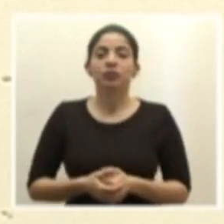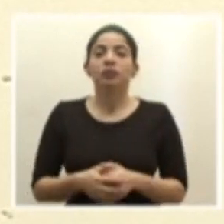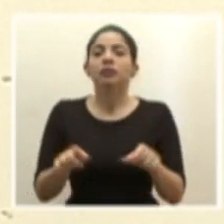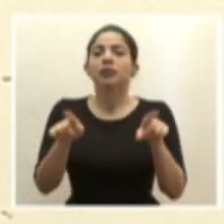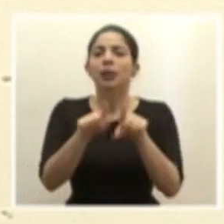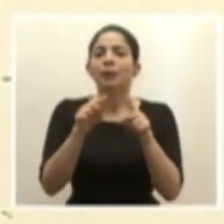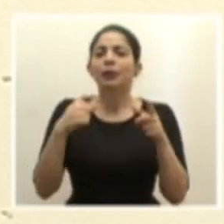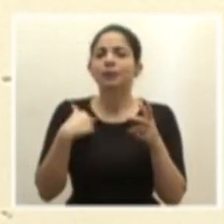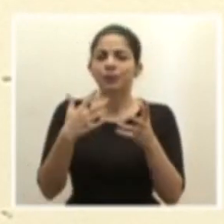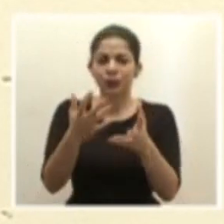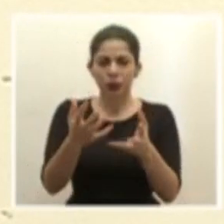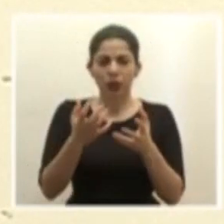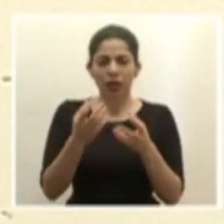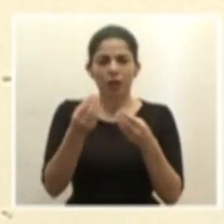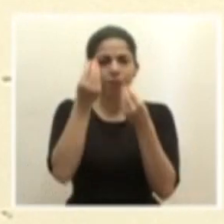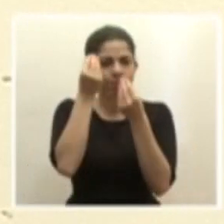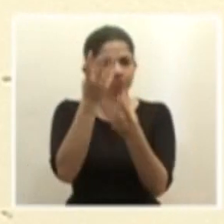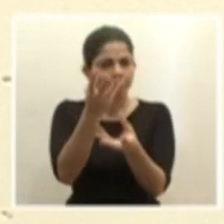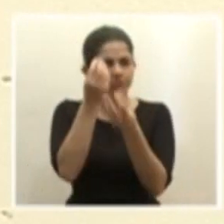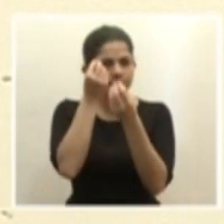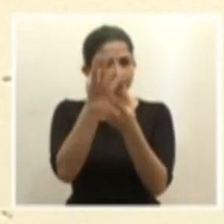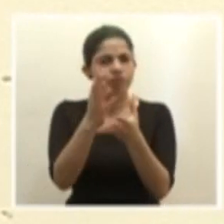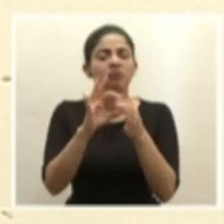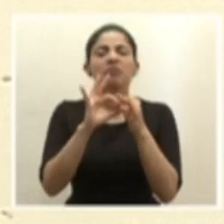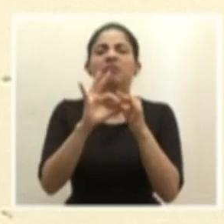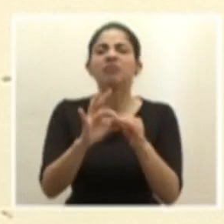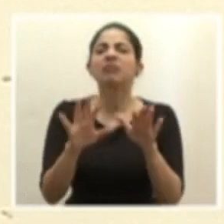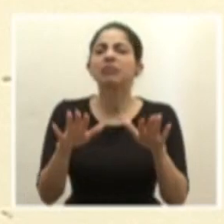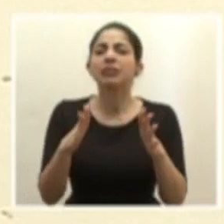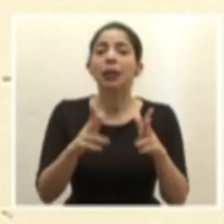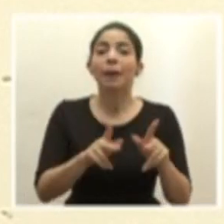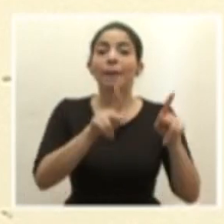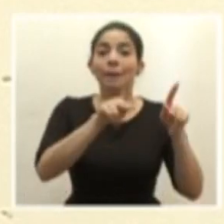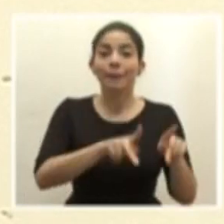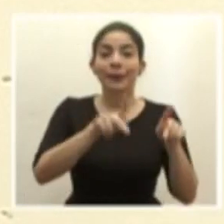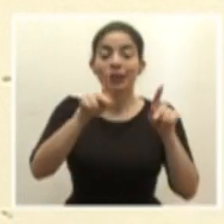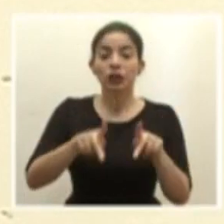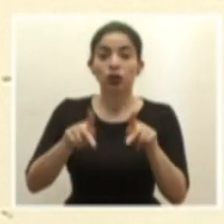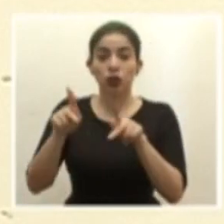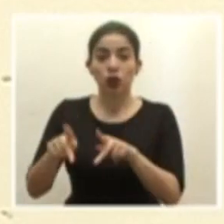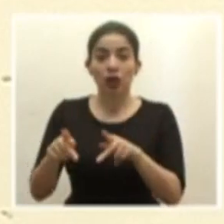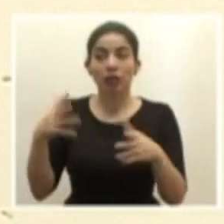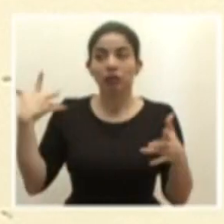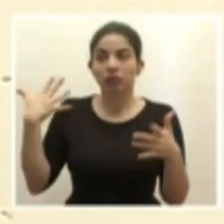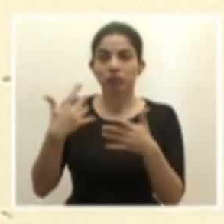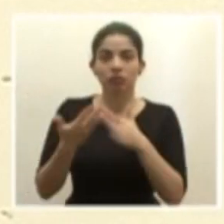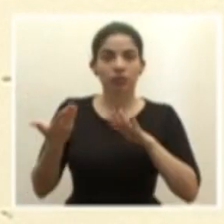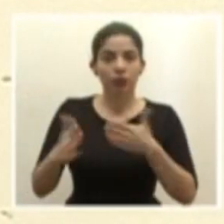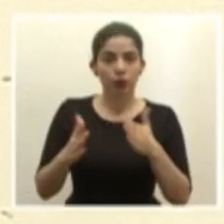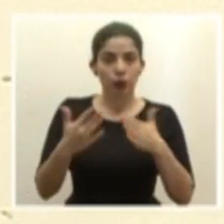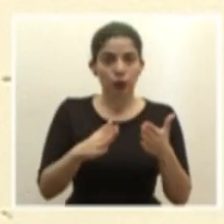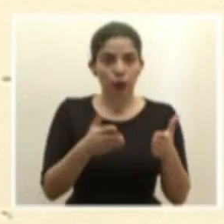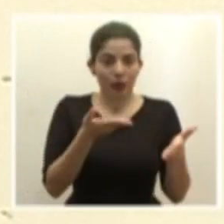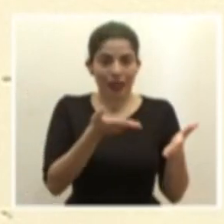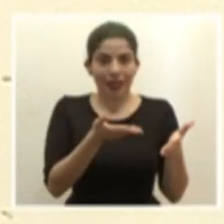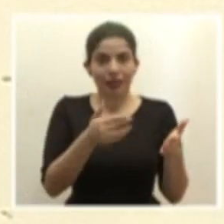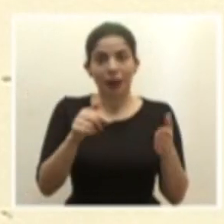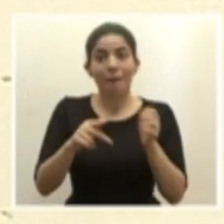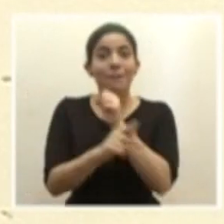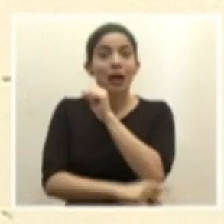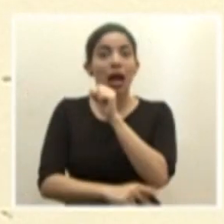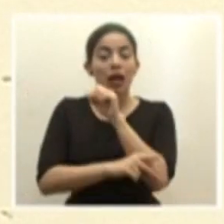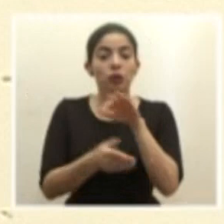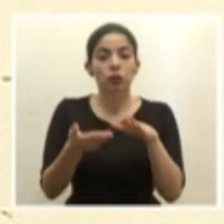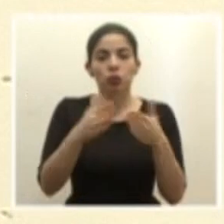También yo quisiera dar un poco de datos sobre las personas justamente que han fallecido en nuestro